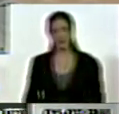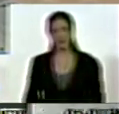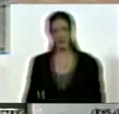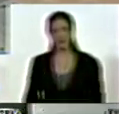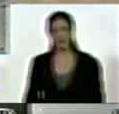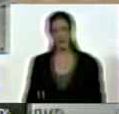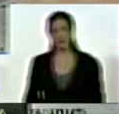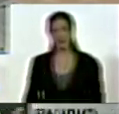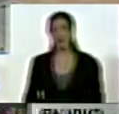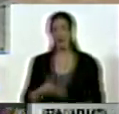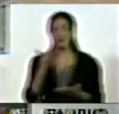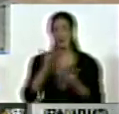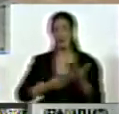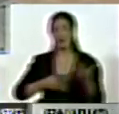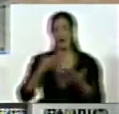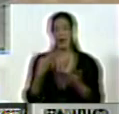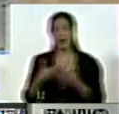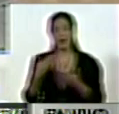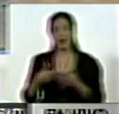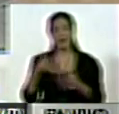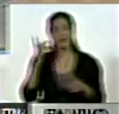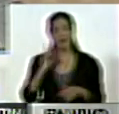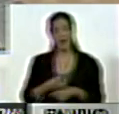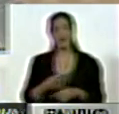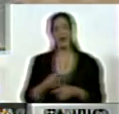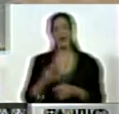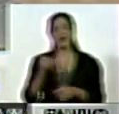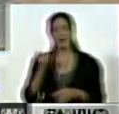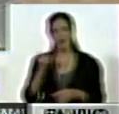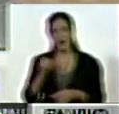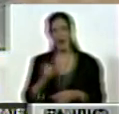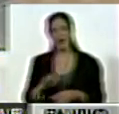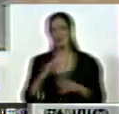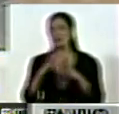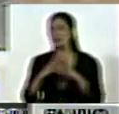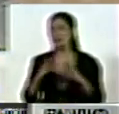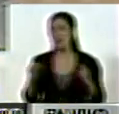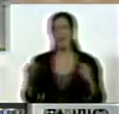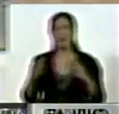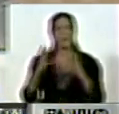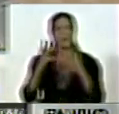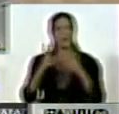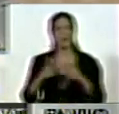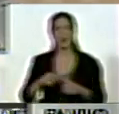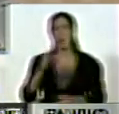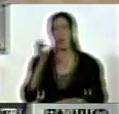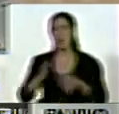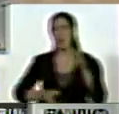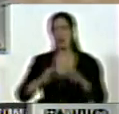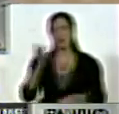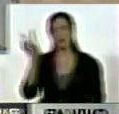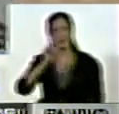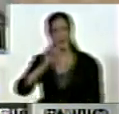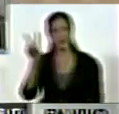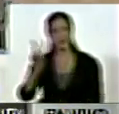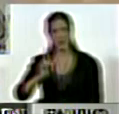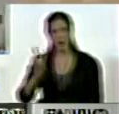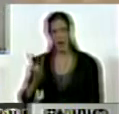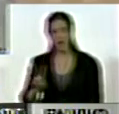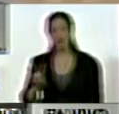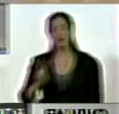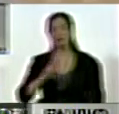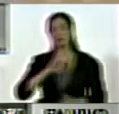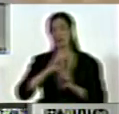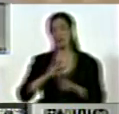armado un expediente como corresponde y que cursa frente a los órganos de administración de justicia en Venezuela, y